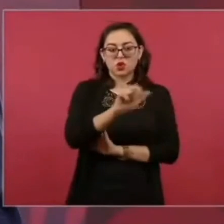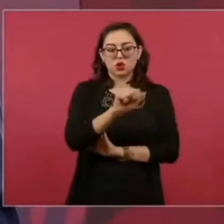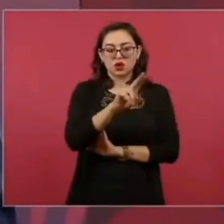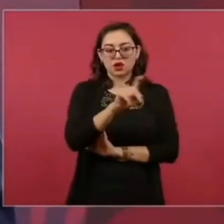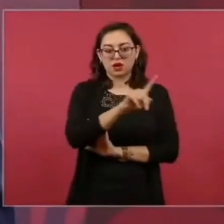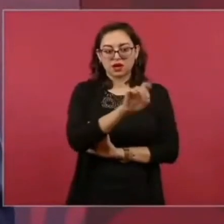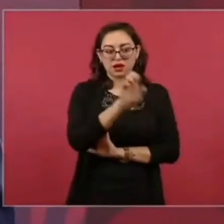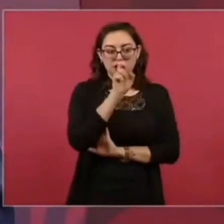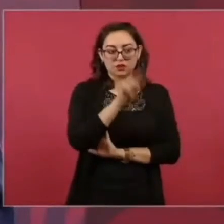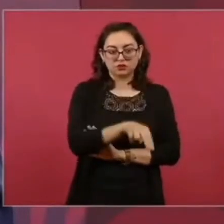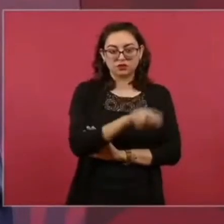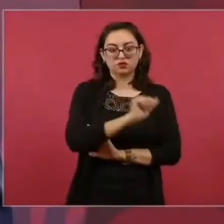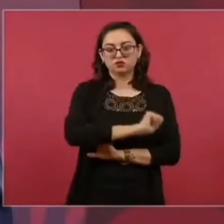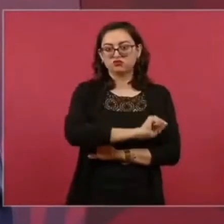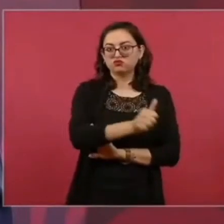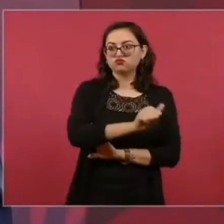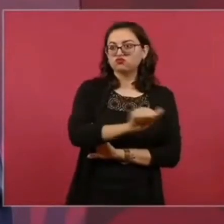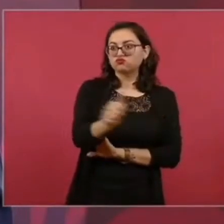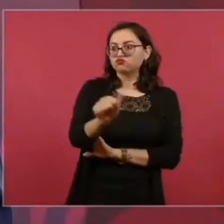otros,